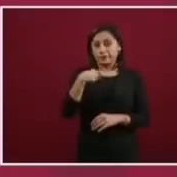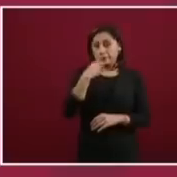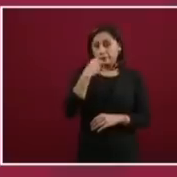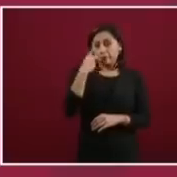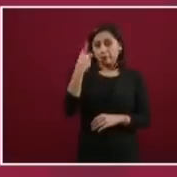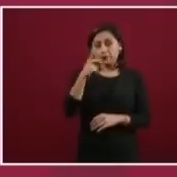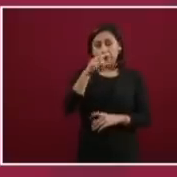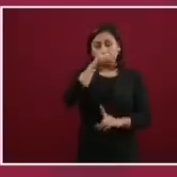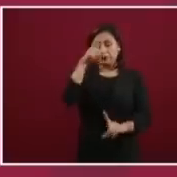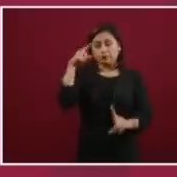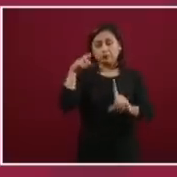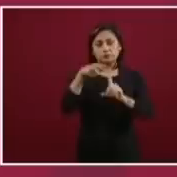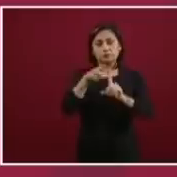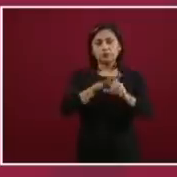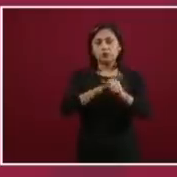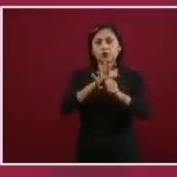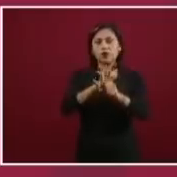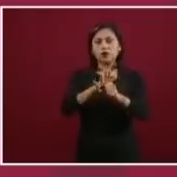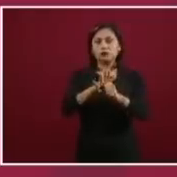y las libertades